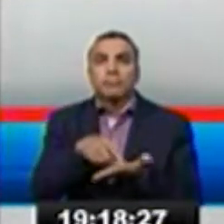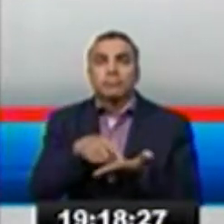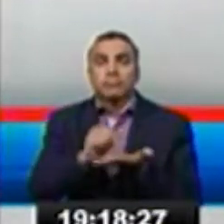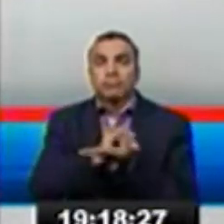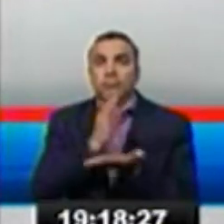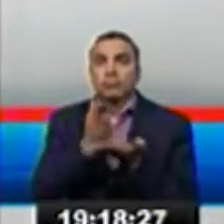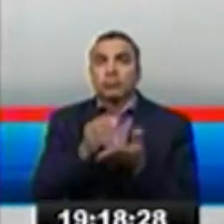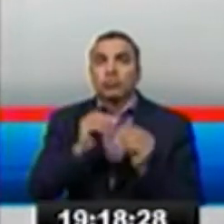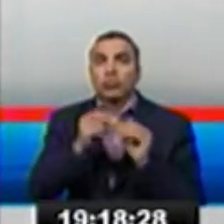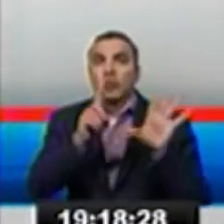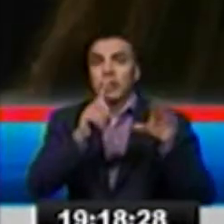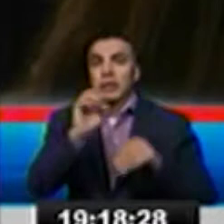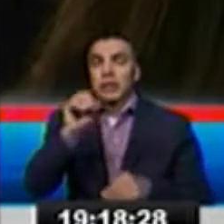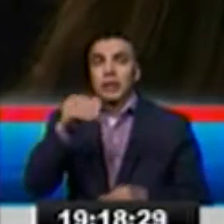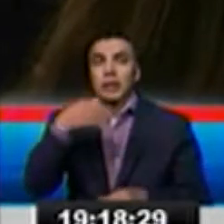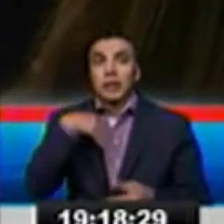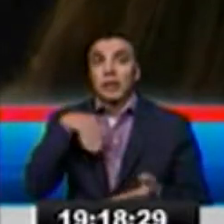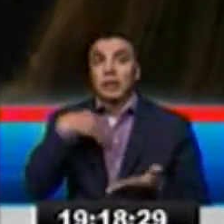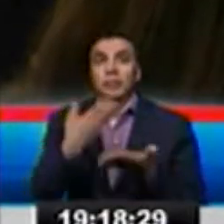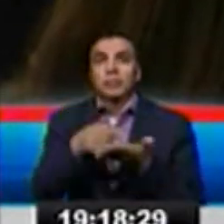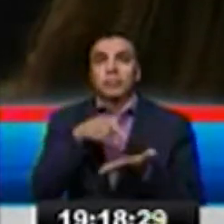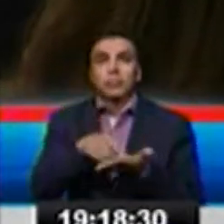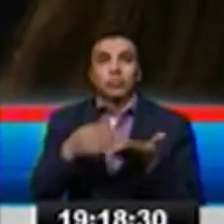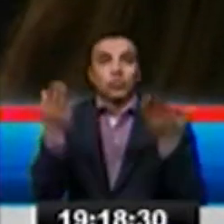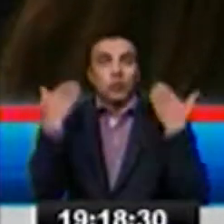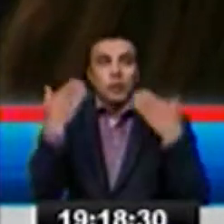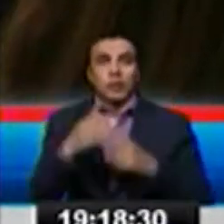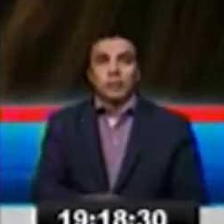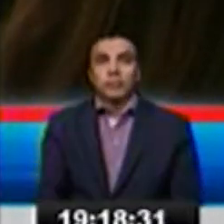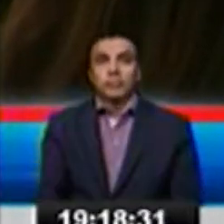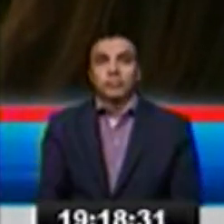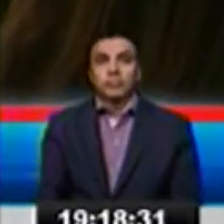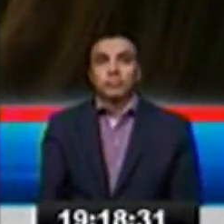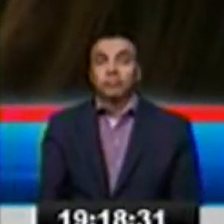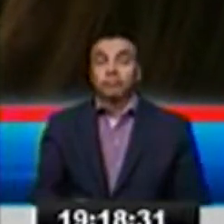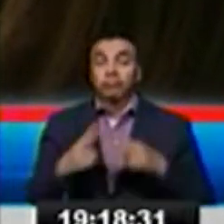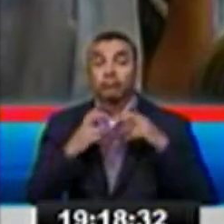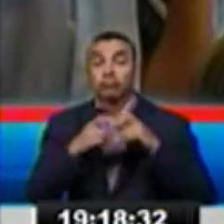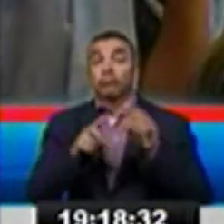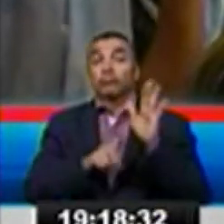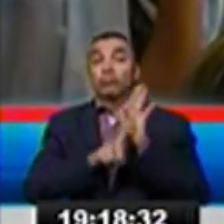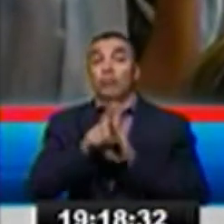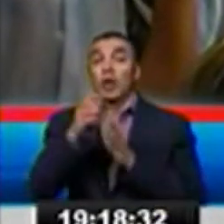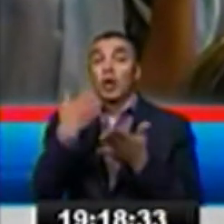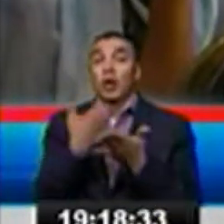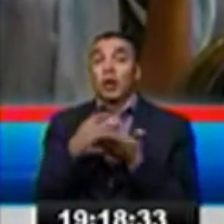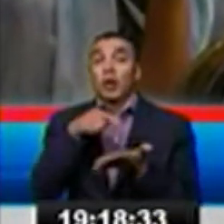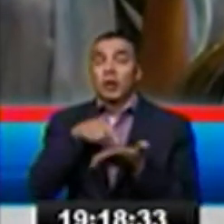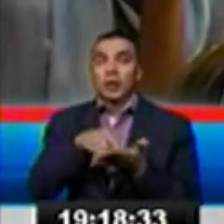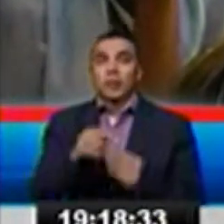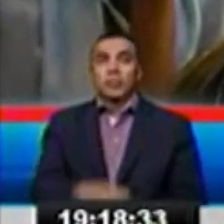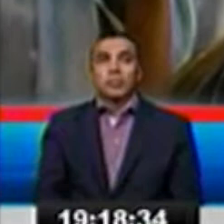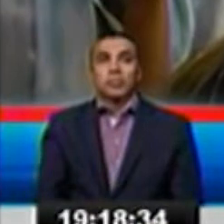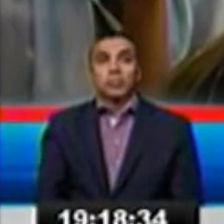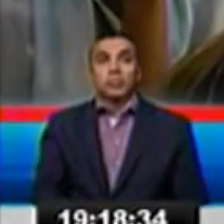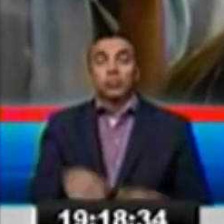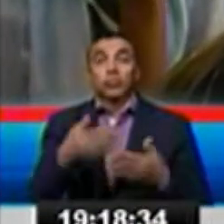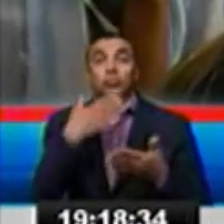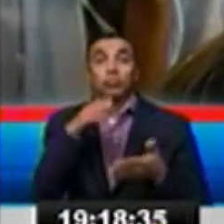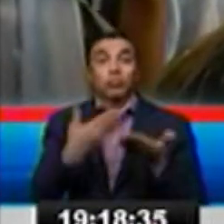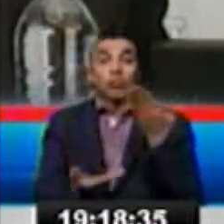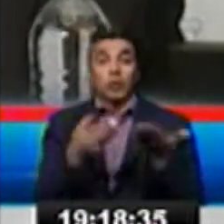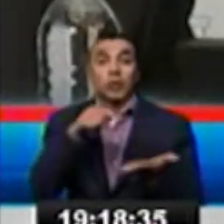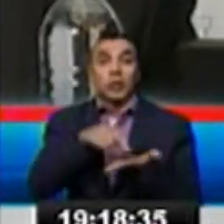asamblea número 60, que tuvo por escenario Guayaquil. El análisis del crecimiento económico de la región, su preparación ante